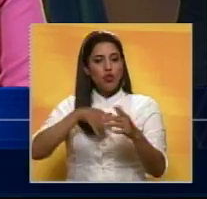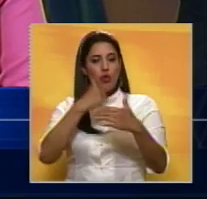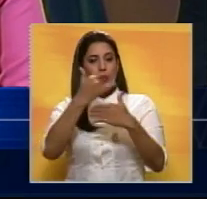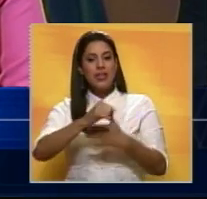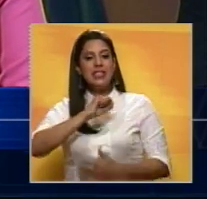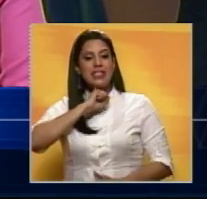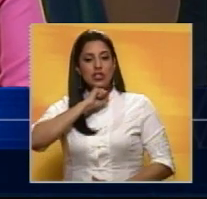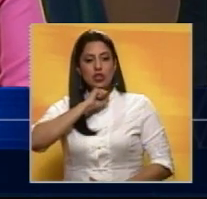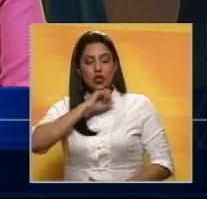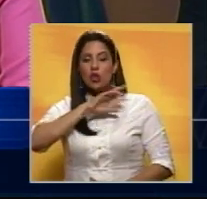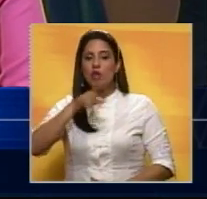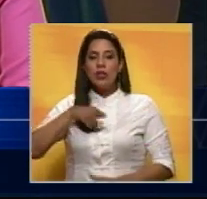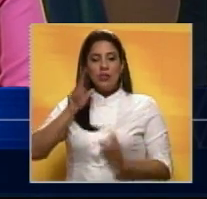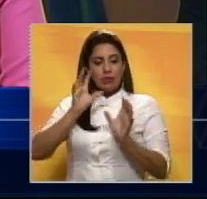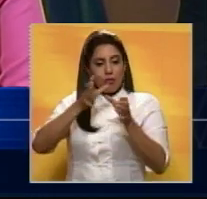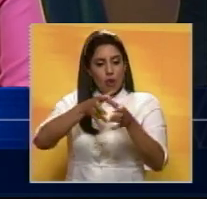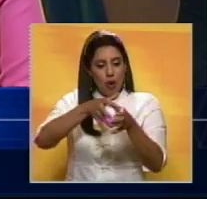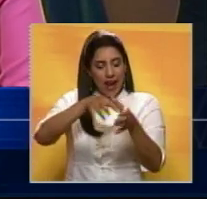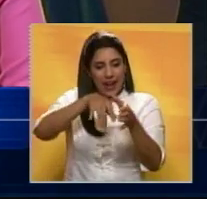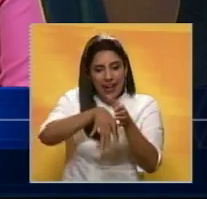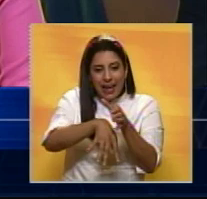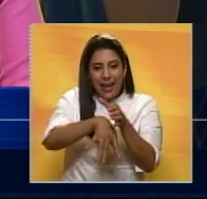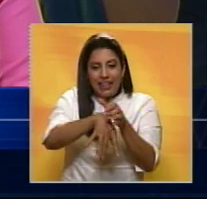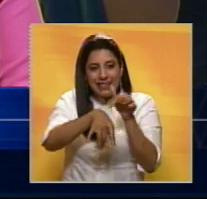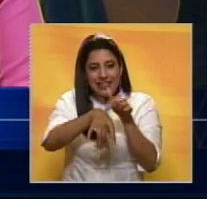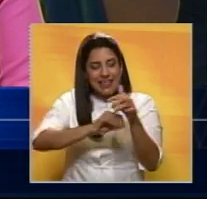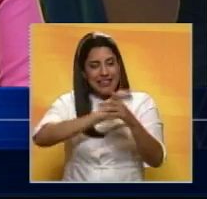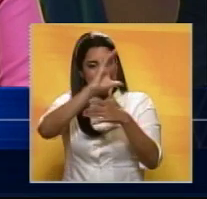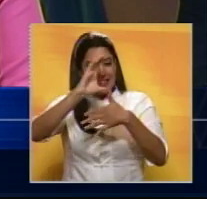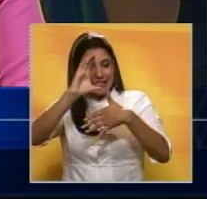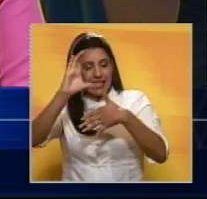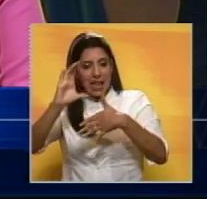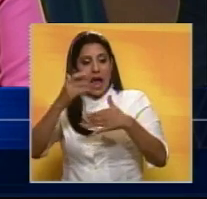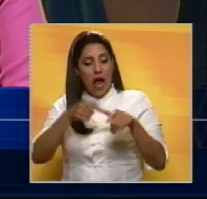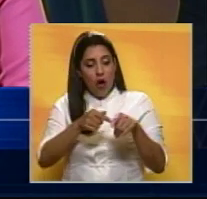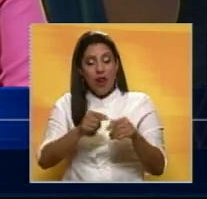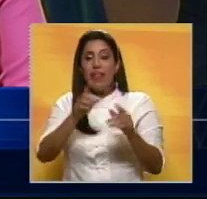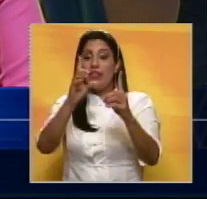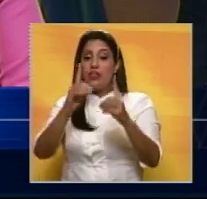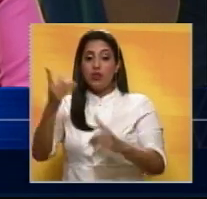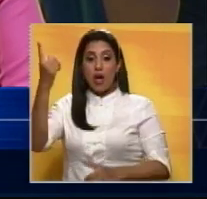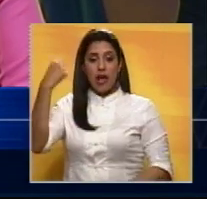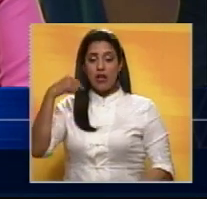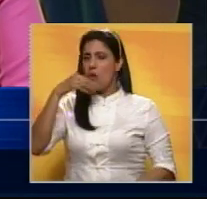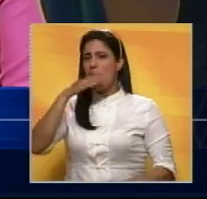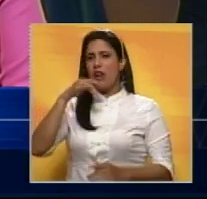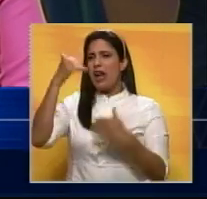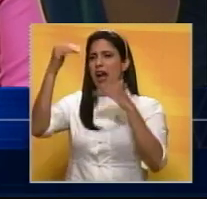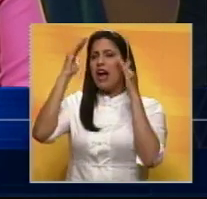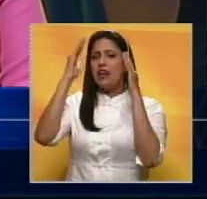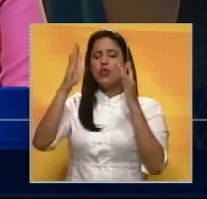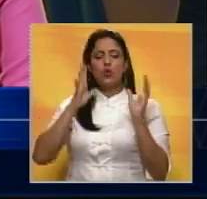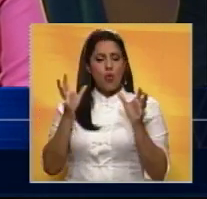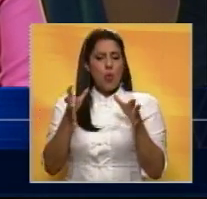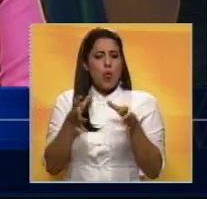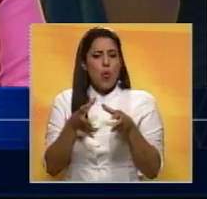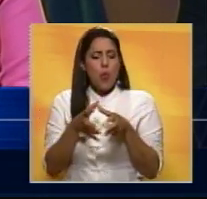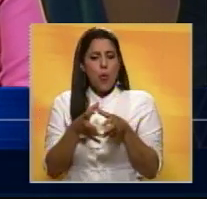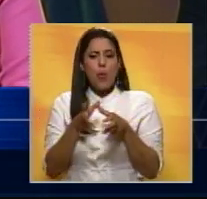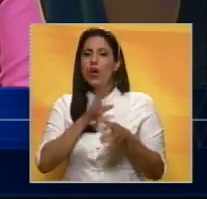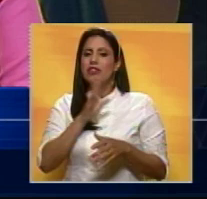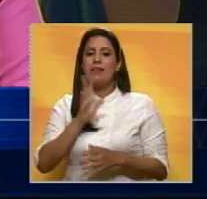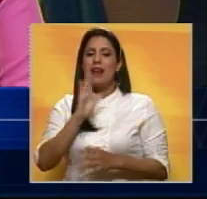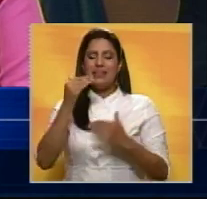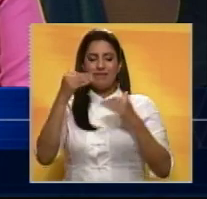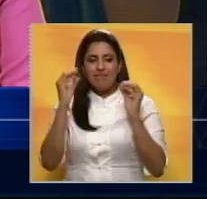proyecto histórico. Estamos yendo a nuestras raíces y por eso la decisión que tomó el presidente ayer no atiende solamente a una coyuntura,